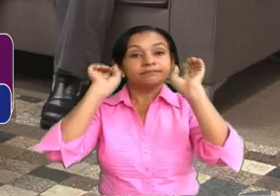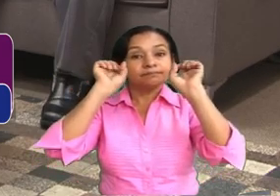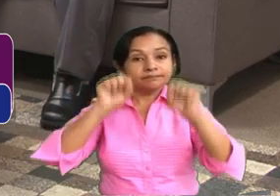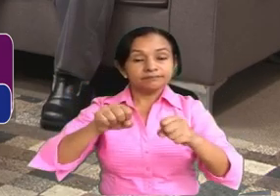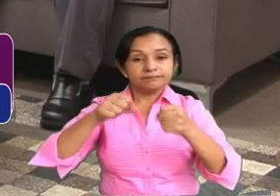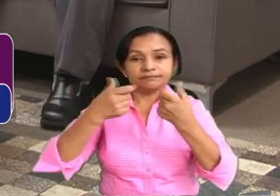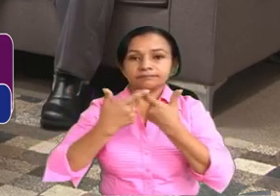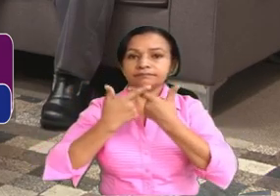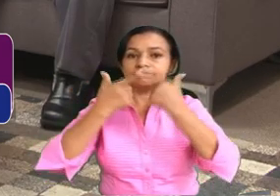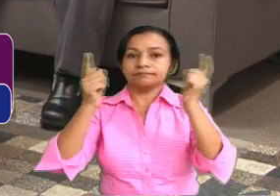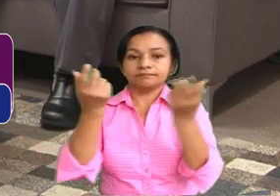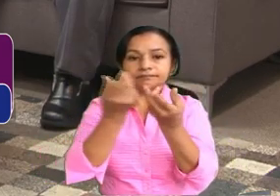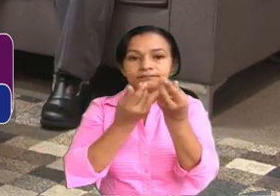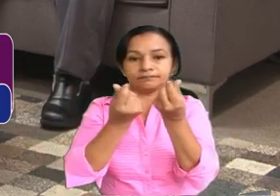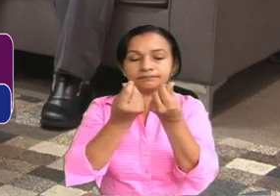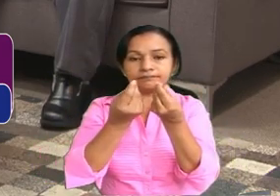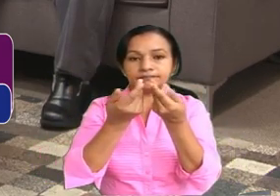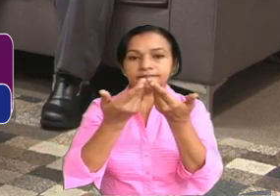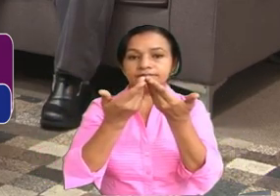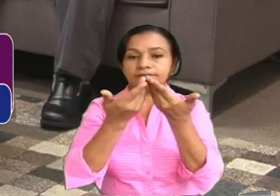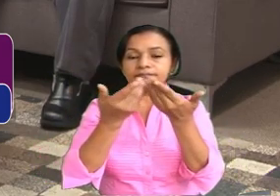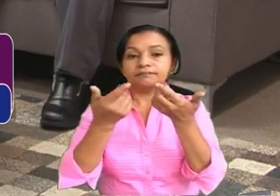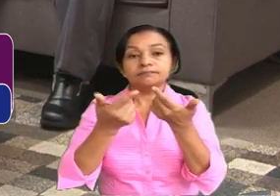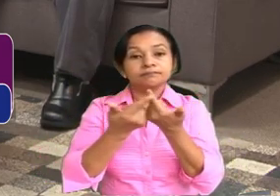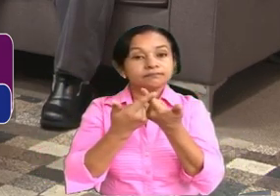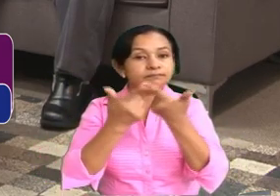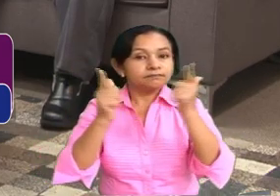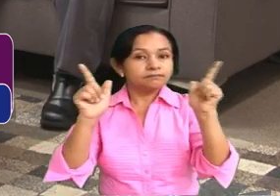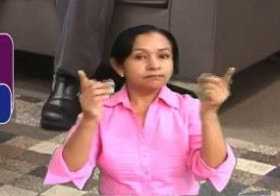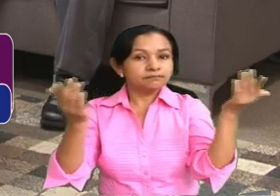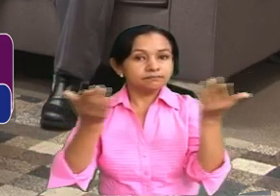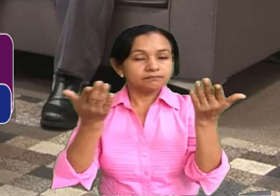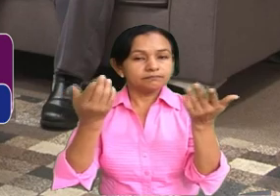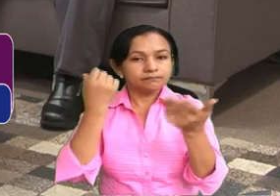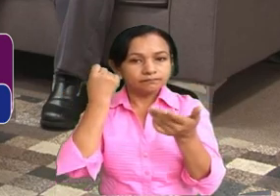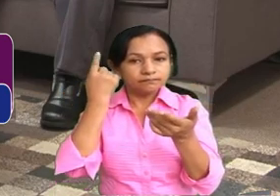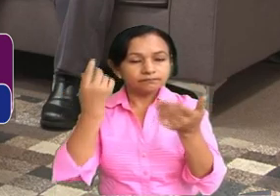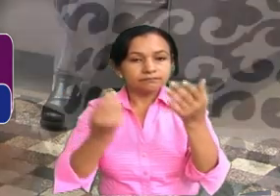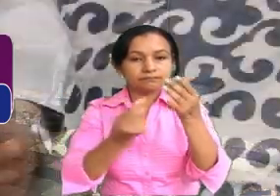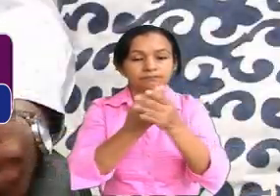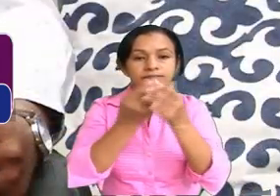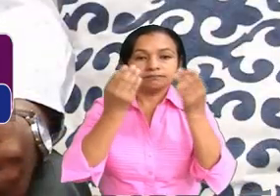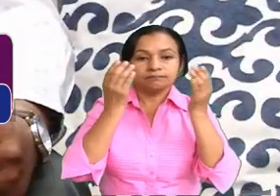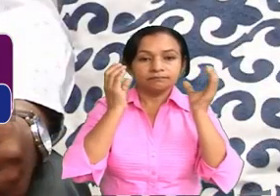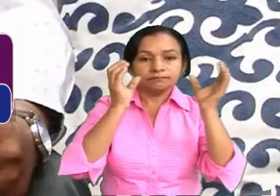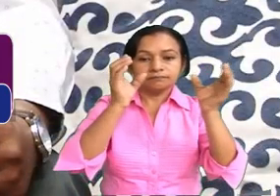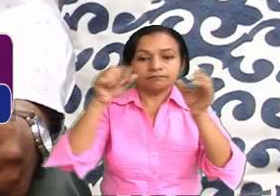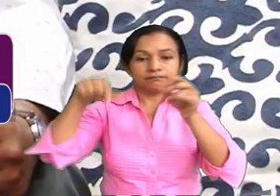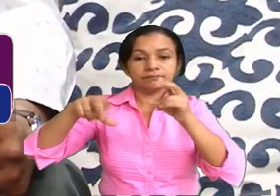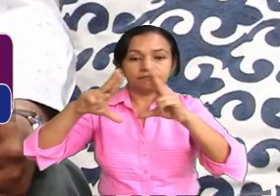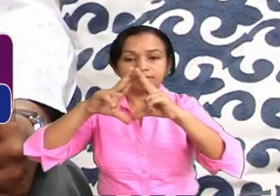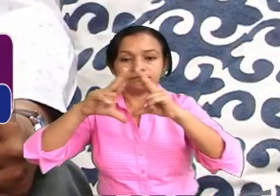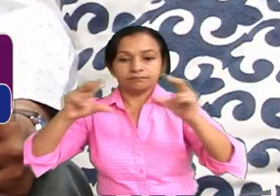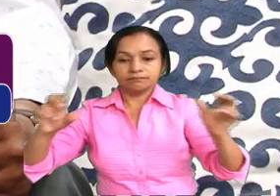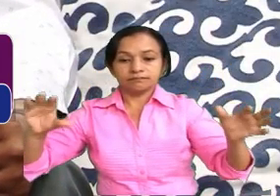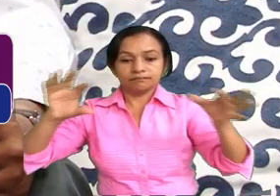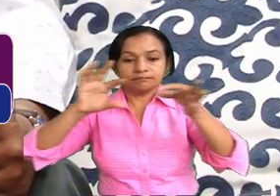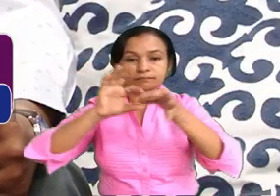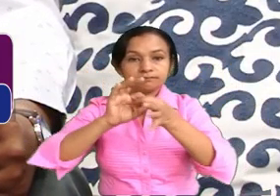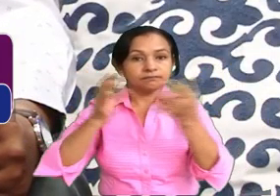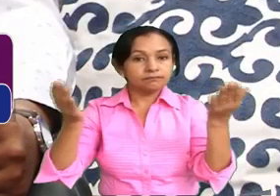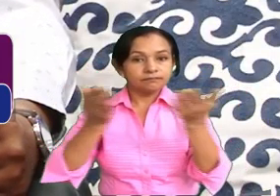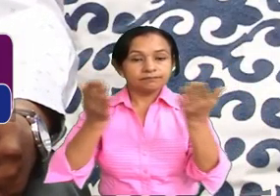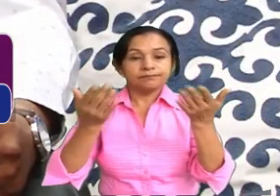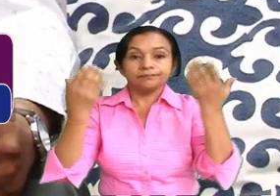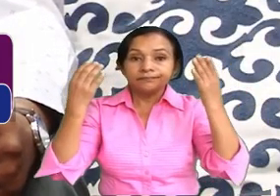una independencia económica. Entender ese proceso de integración, tanto de la costa Caribe con el Pacífico, y a partir de eso un